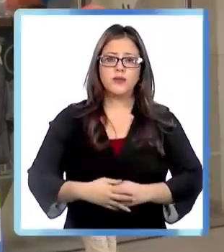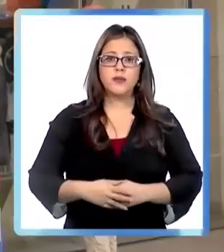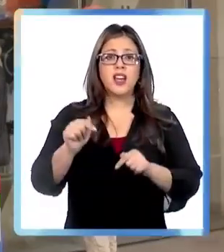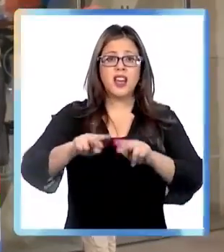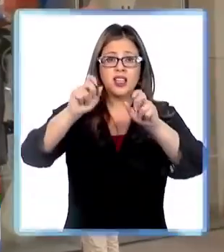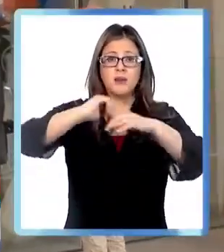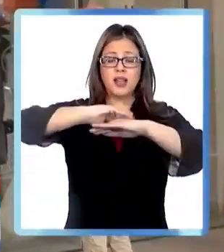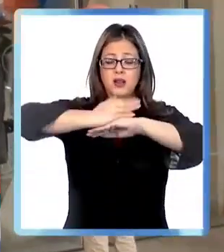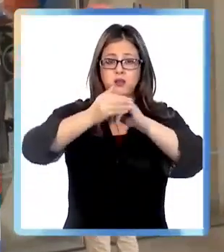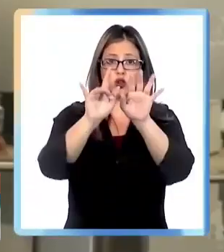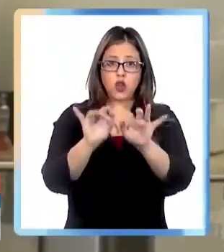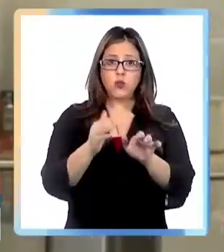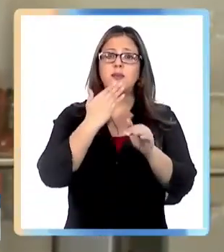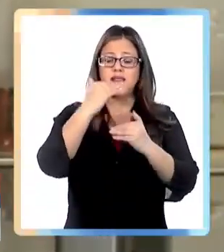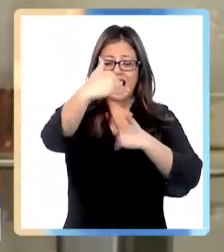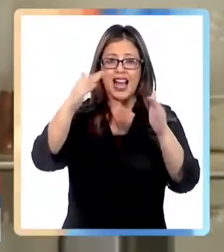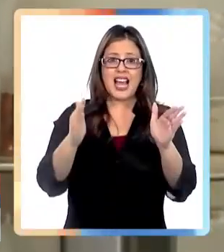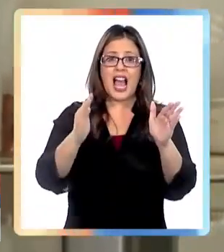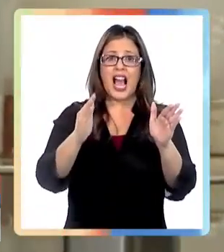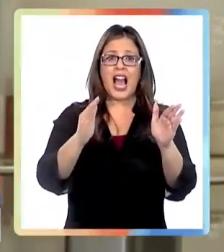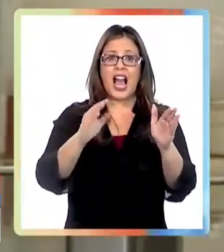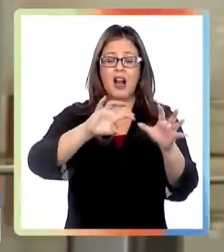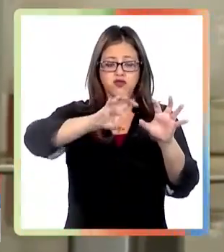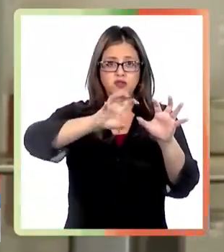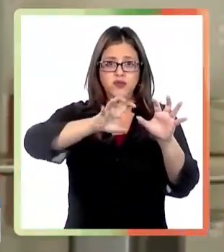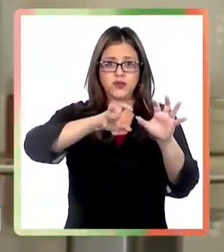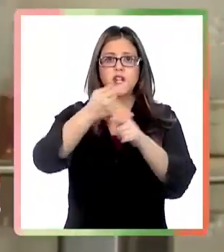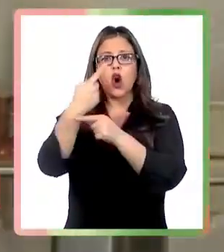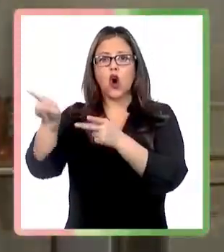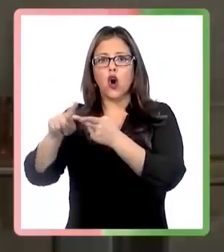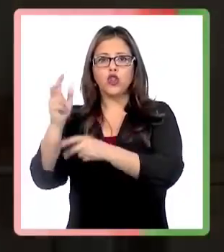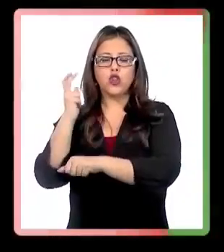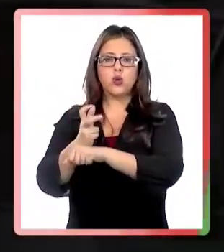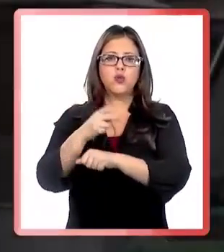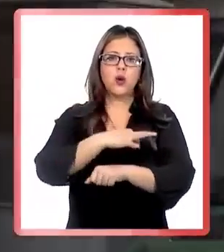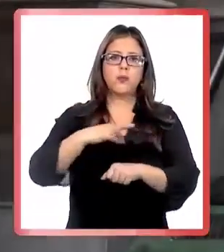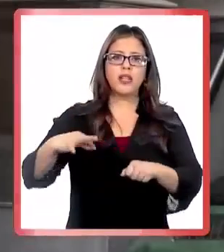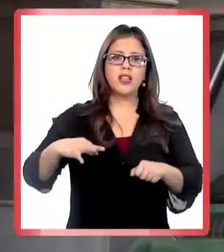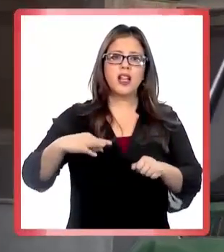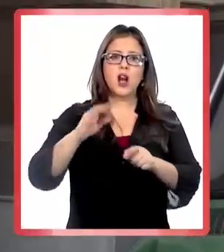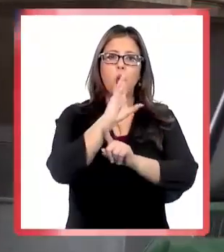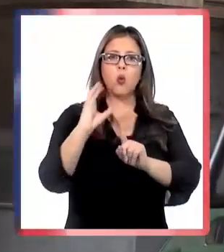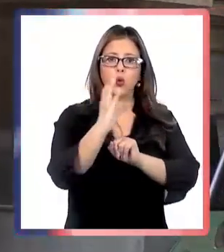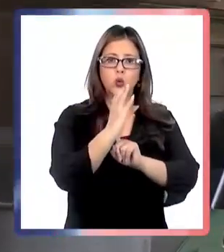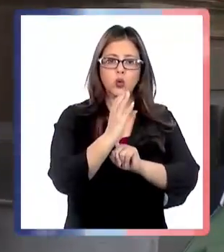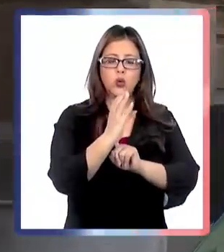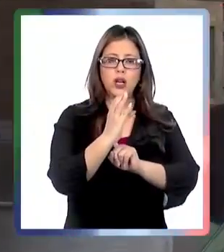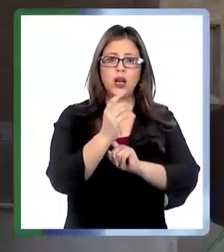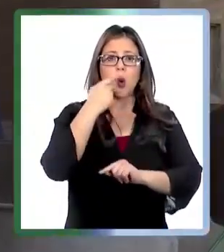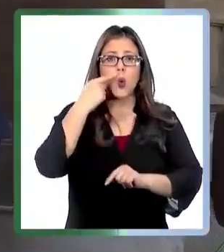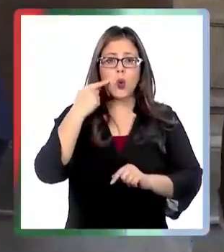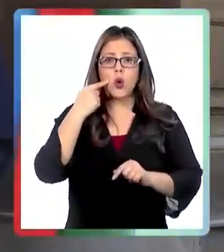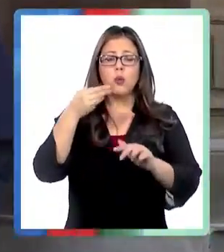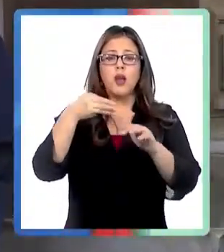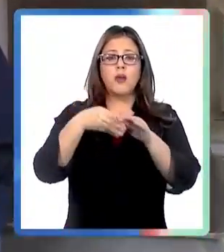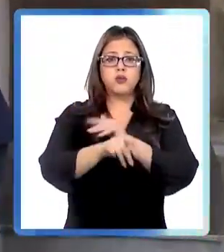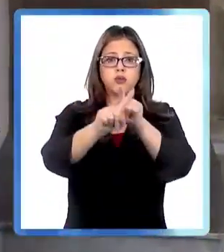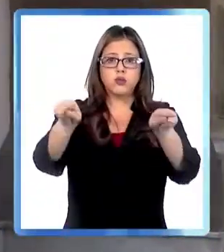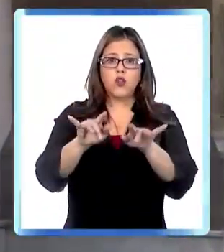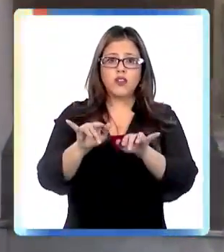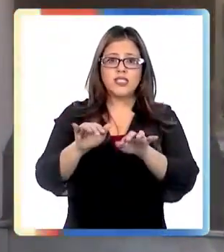fuerte del Ministerio de Desarrollo Social se sumó otro hurto en el Ministerio de las Culturas. Un hombre ingresó a las oficinas del área de finanzas